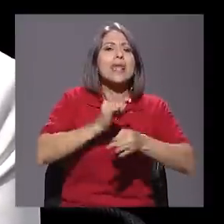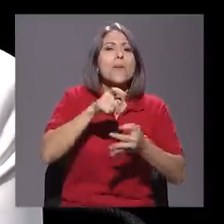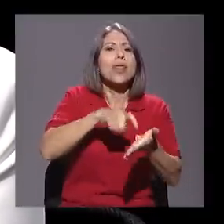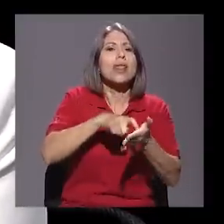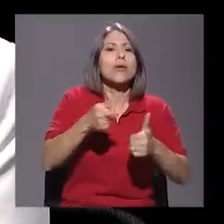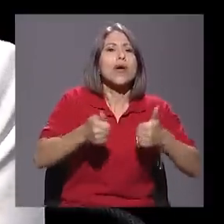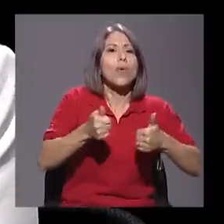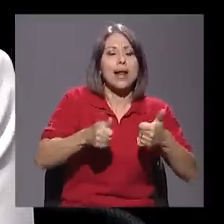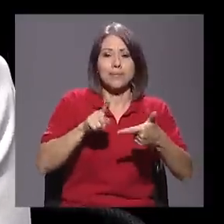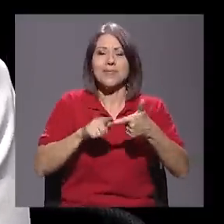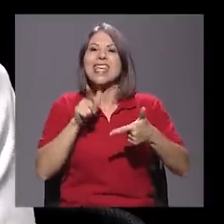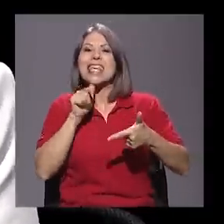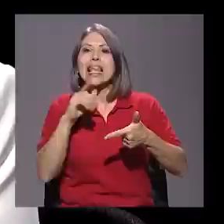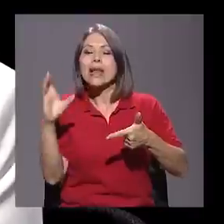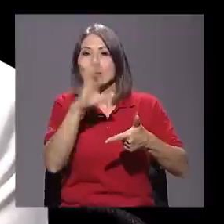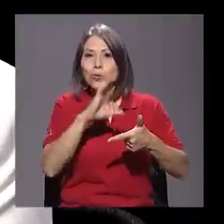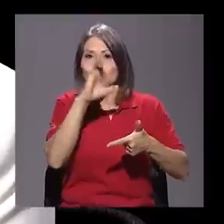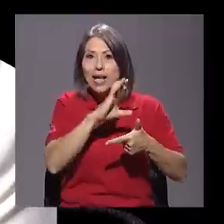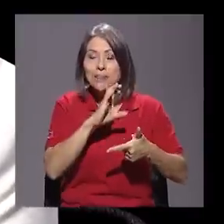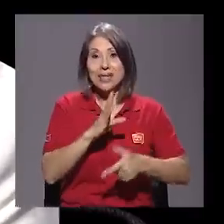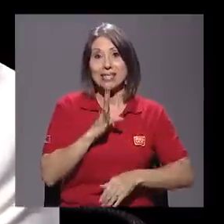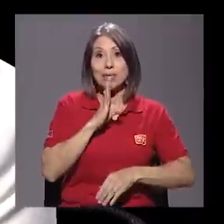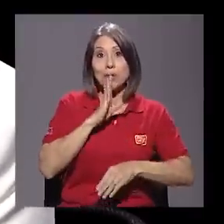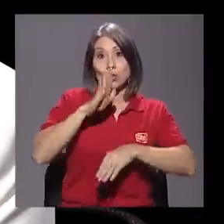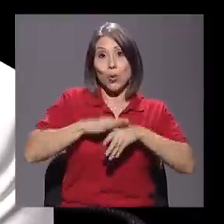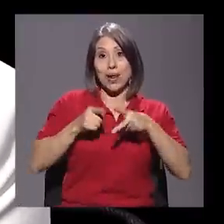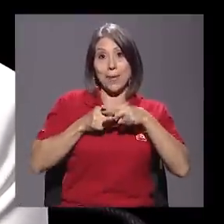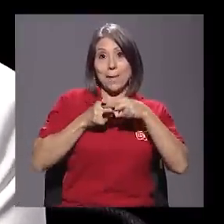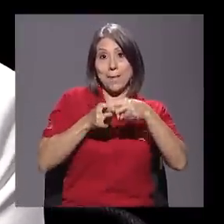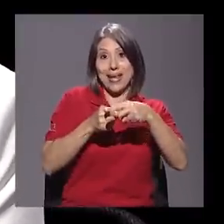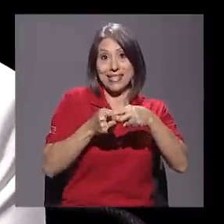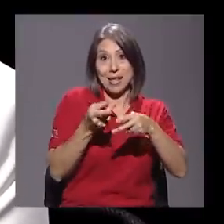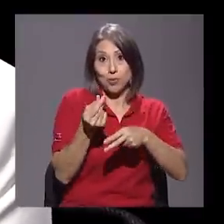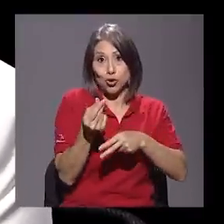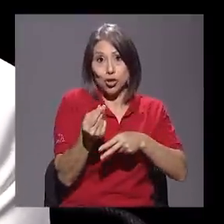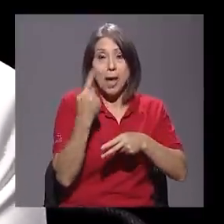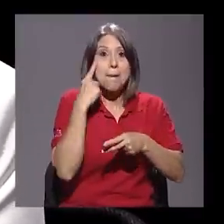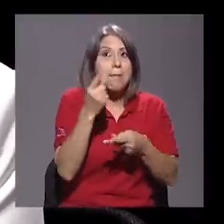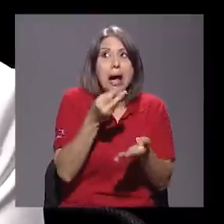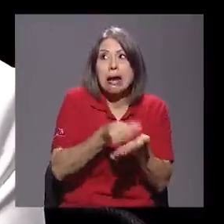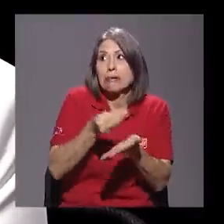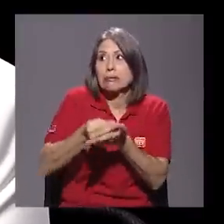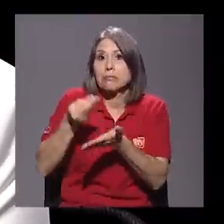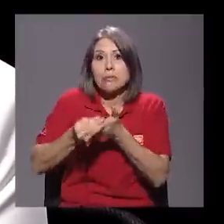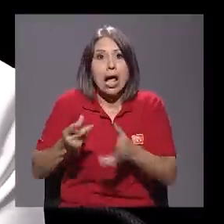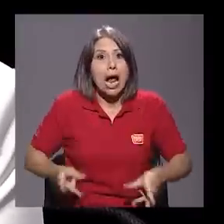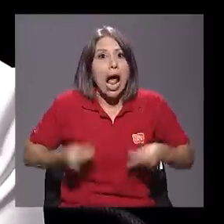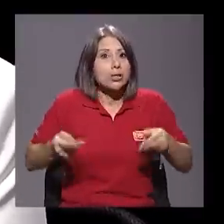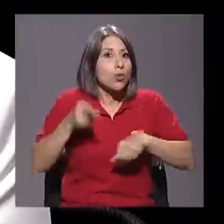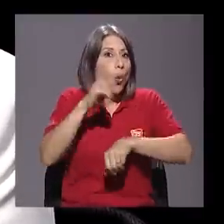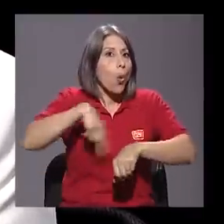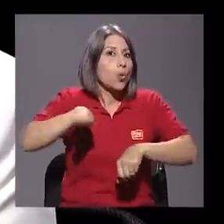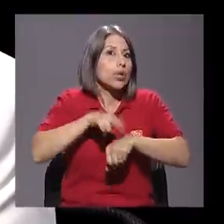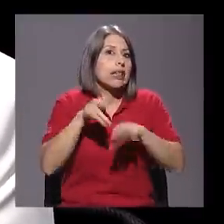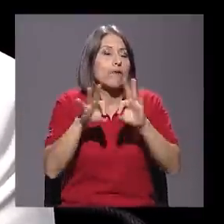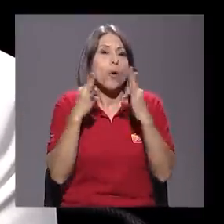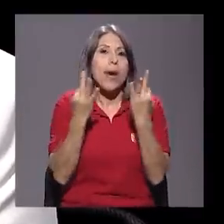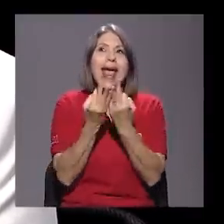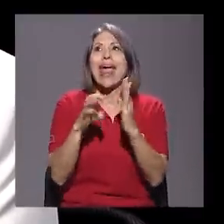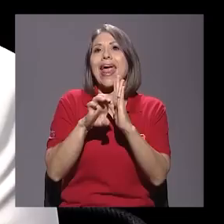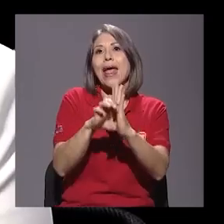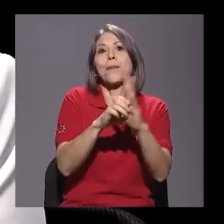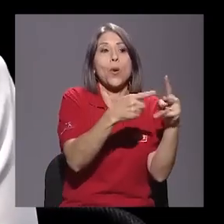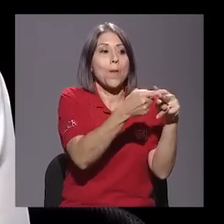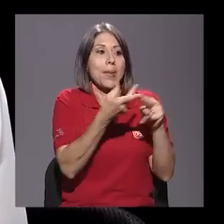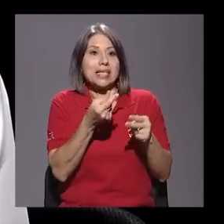quién la busca. Si estamos hablando de préstamos para consumo o gasto corriente de los hogares, por ejemplo,